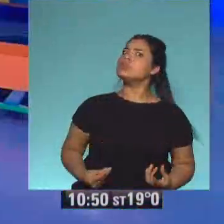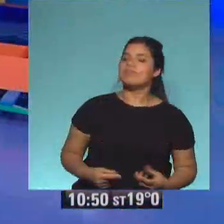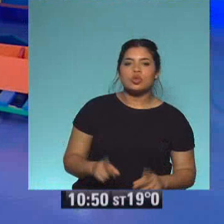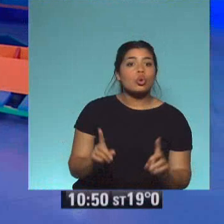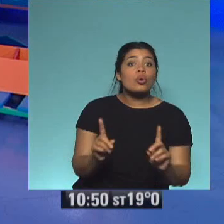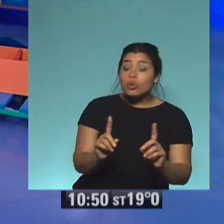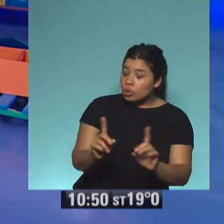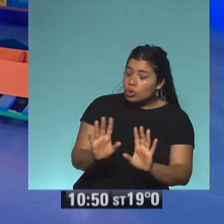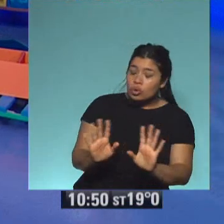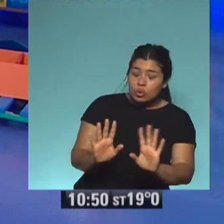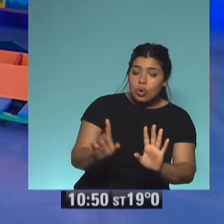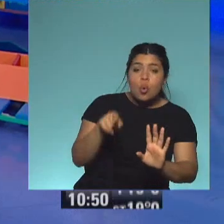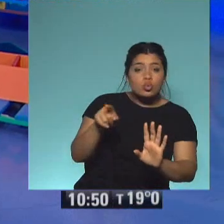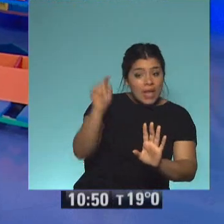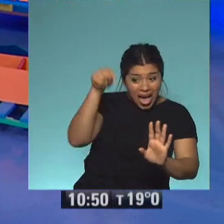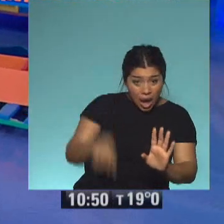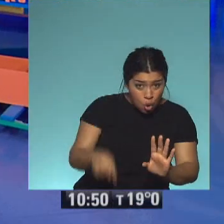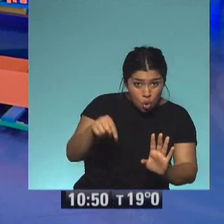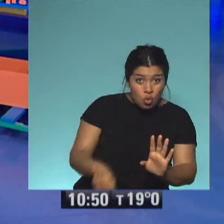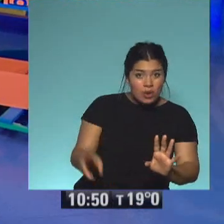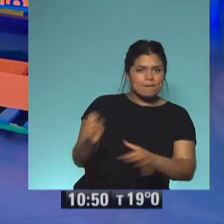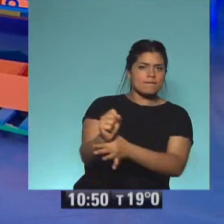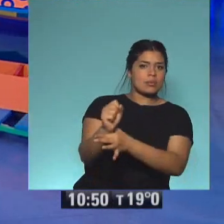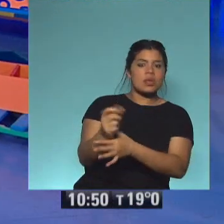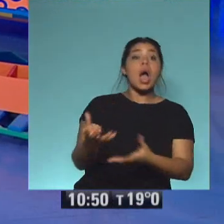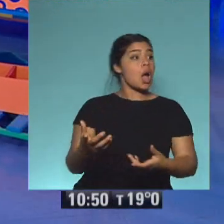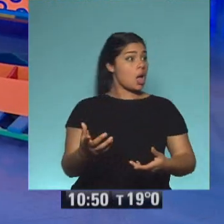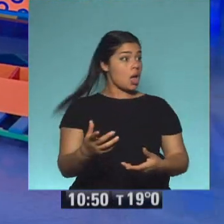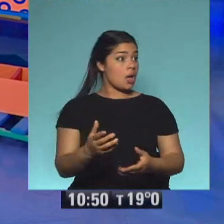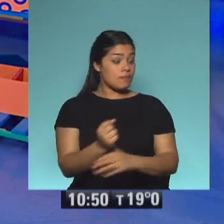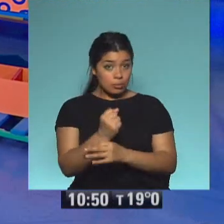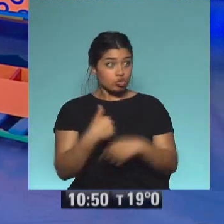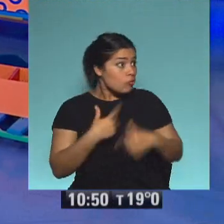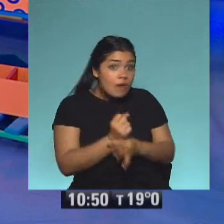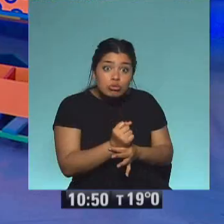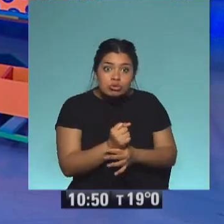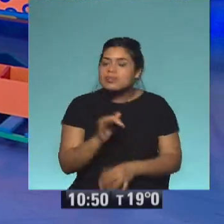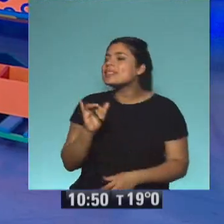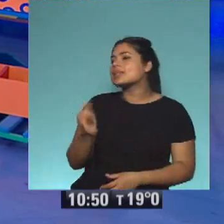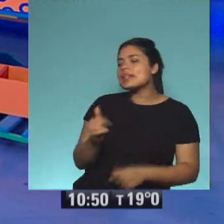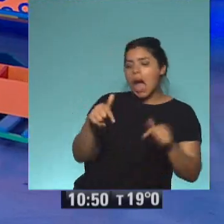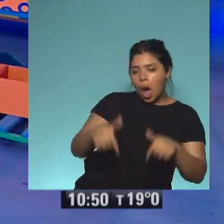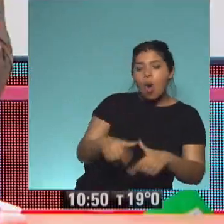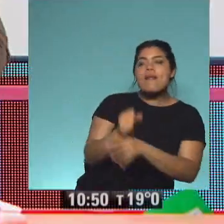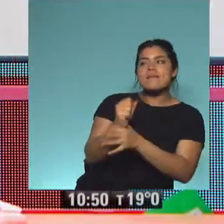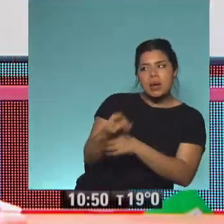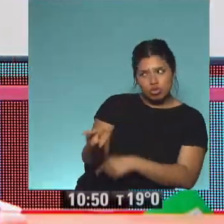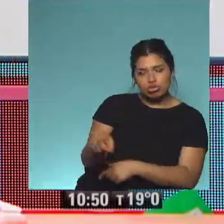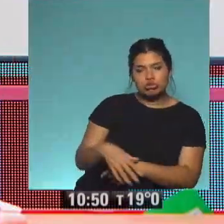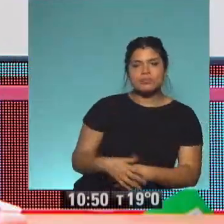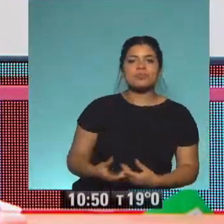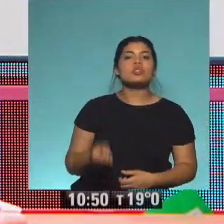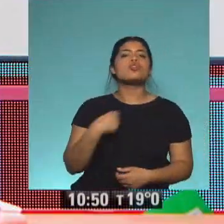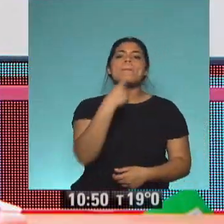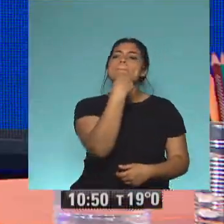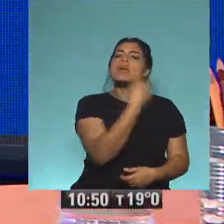No, hoy son libros famosos. Es muy famoso. Son libros famosos. Usted es famoso, Leonardo. ¿Soy famoso? En el futuro es famoso. ¿Soy famoso? Leonardo, le quería preguntar cómo se